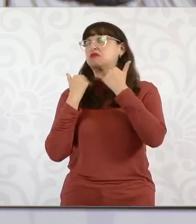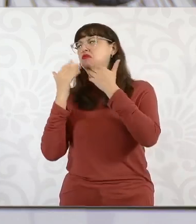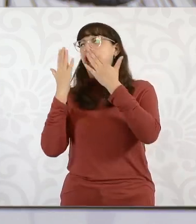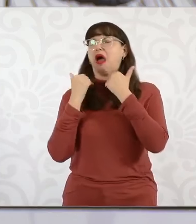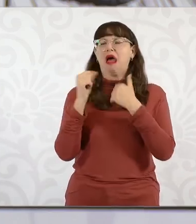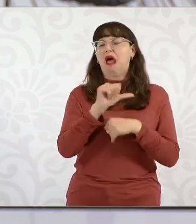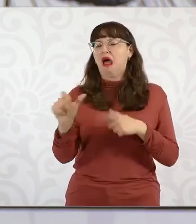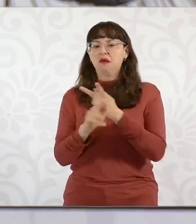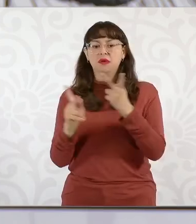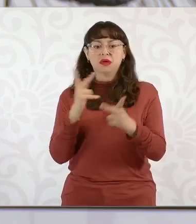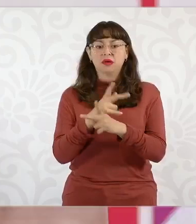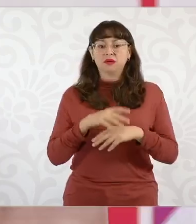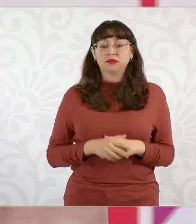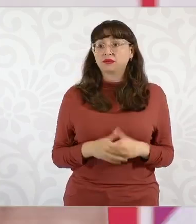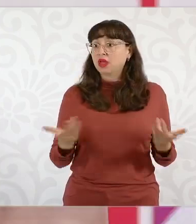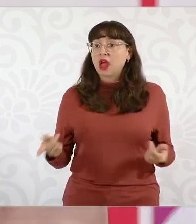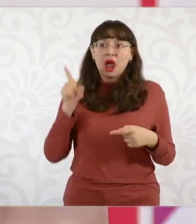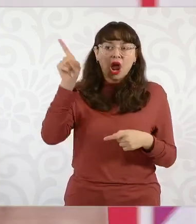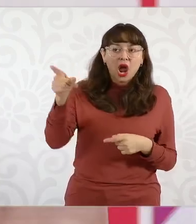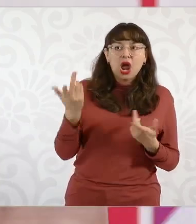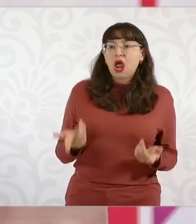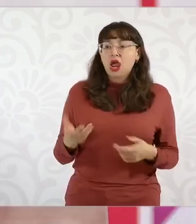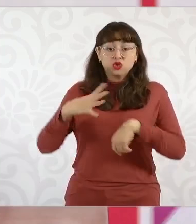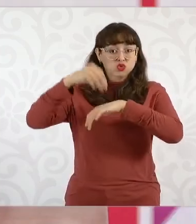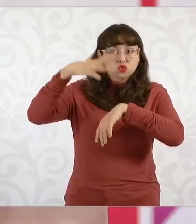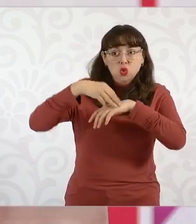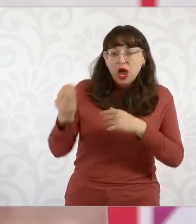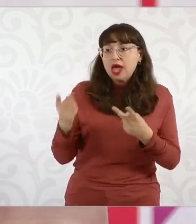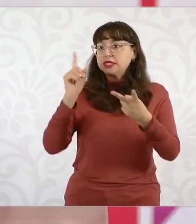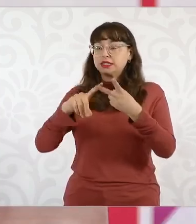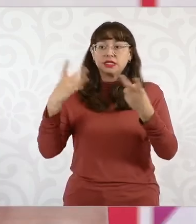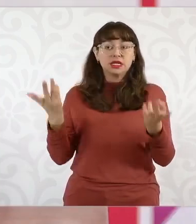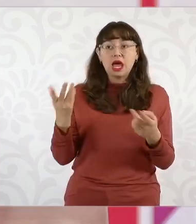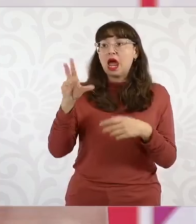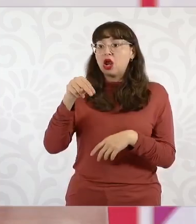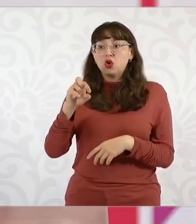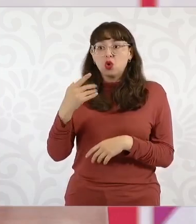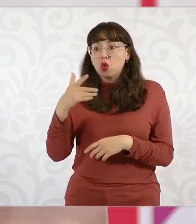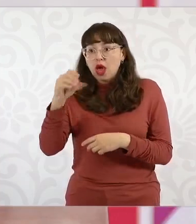preparatorias. No hay examen de admisión en Noruega, no hay examen de admisión en Suecia, no hay examen de admisión en Estados Unidos.